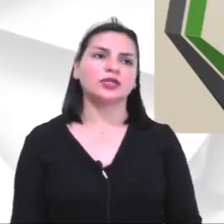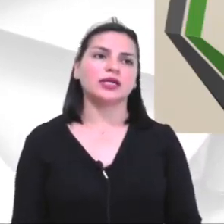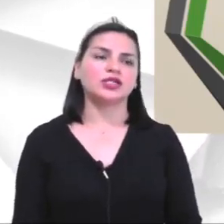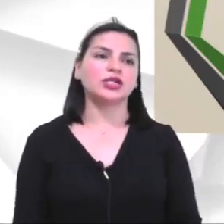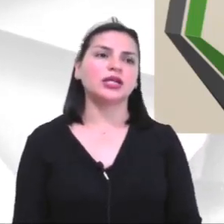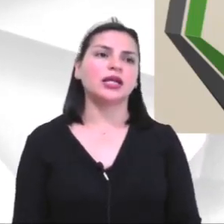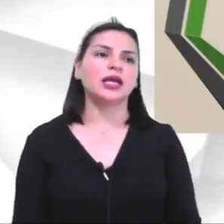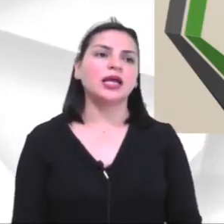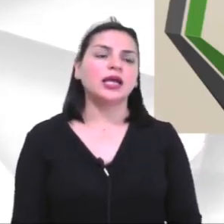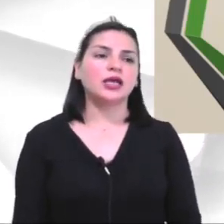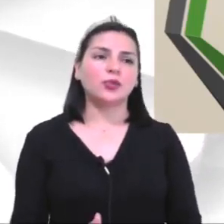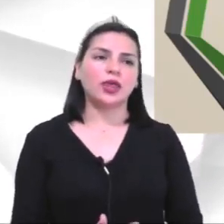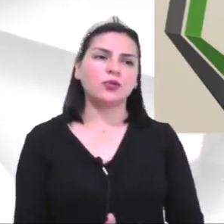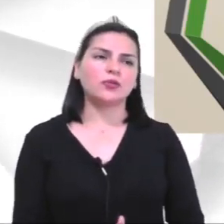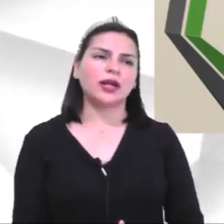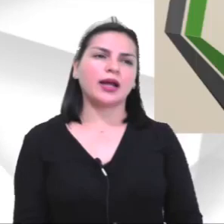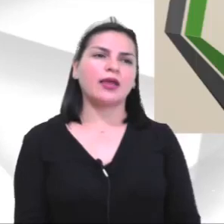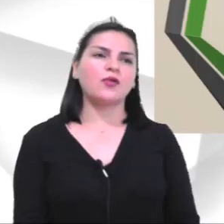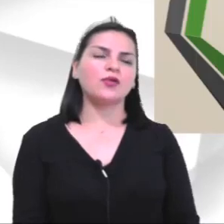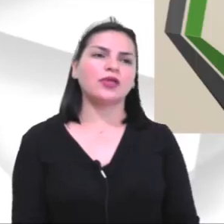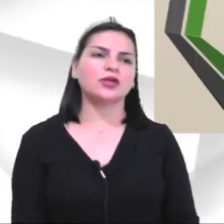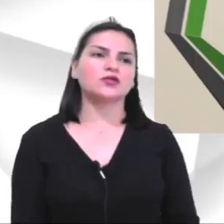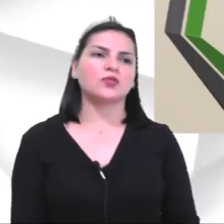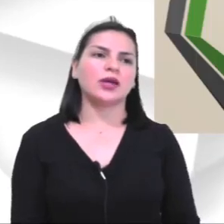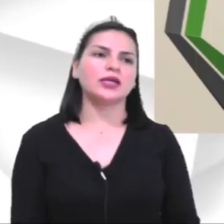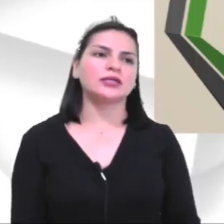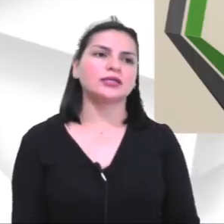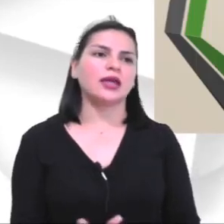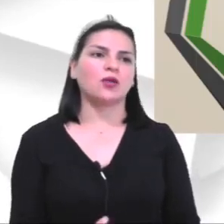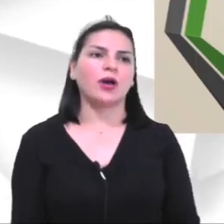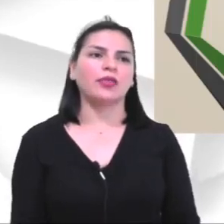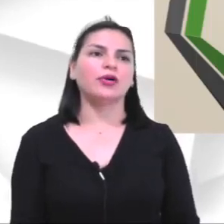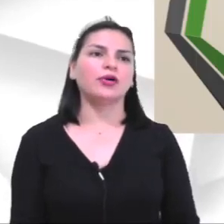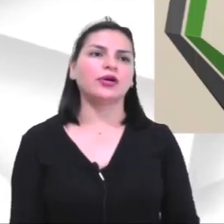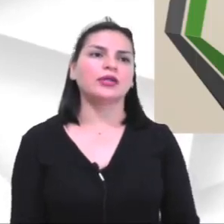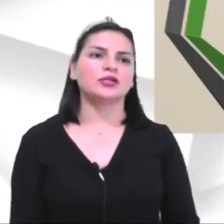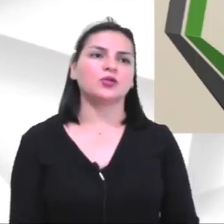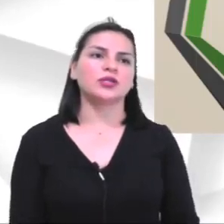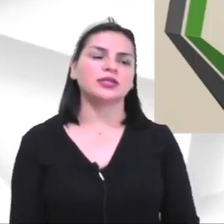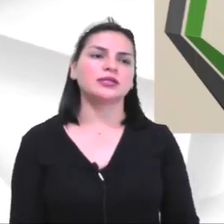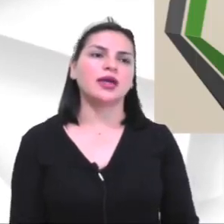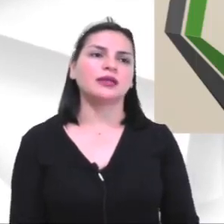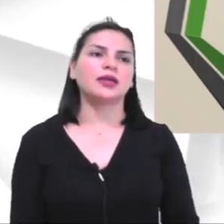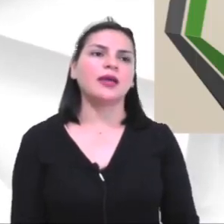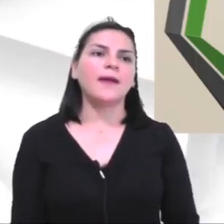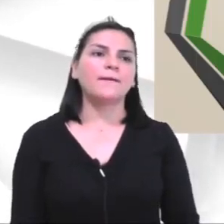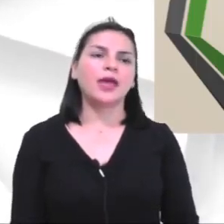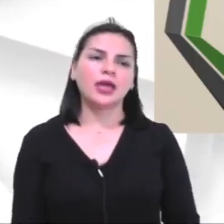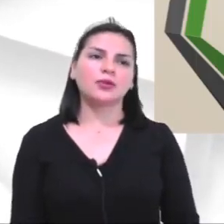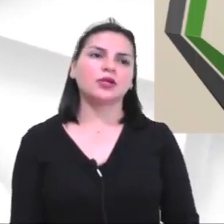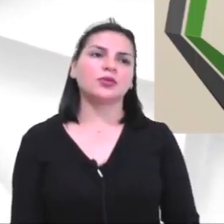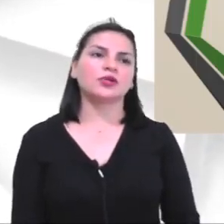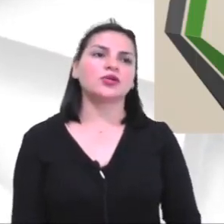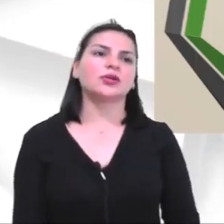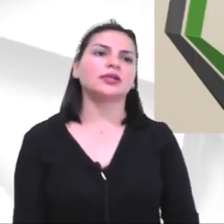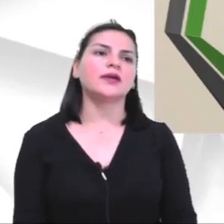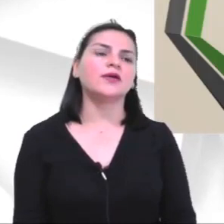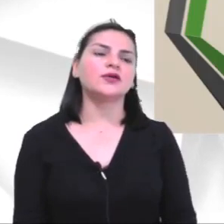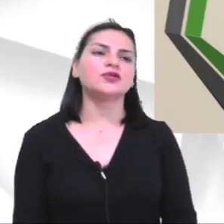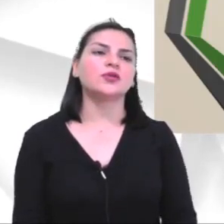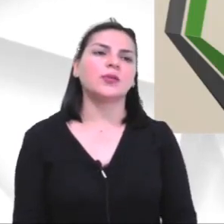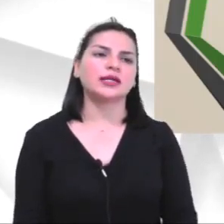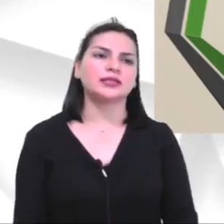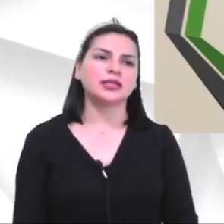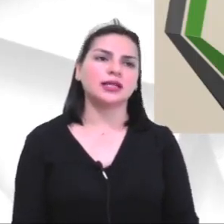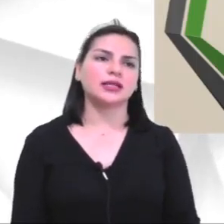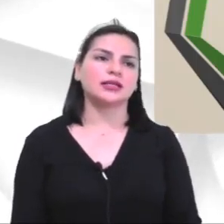luego sigue Chile y podemos ver cada uno de esos países, Ecuador en el 57, México en el número